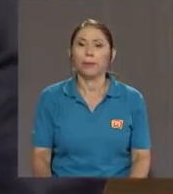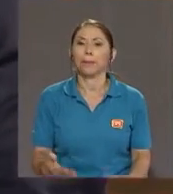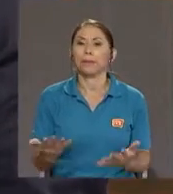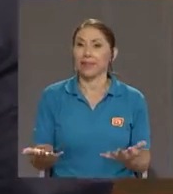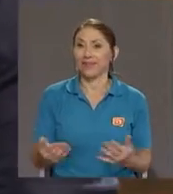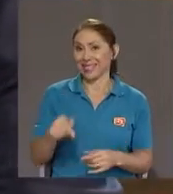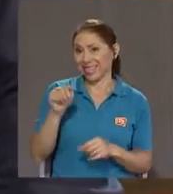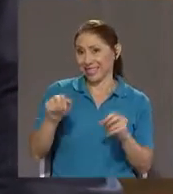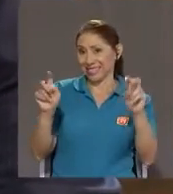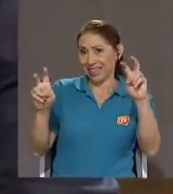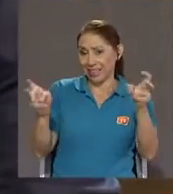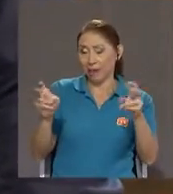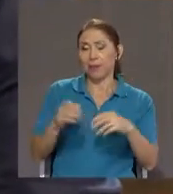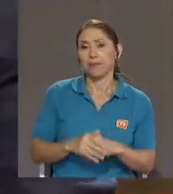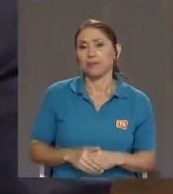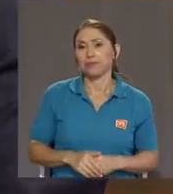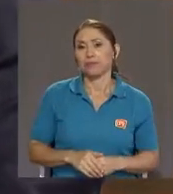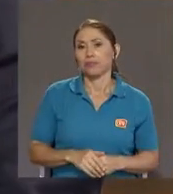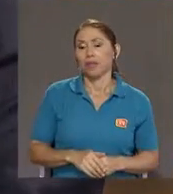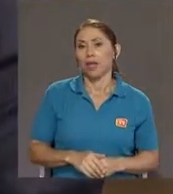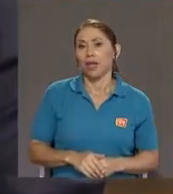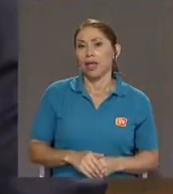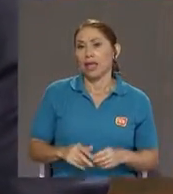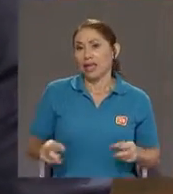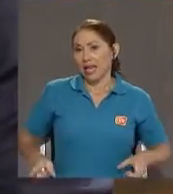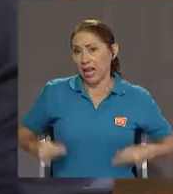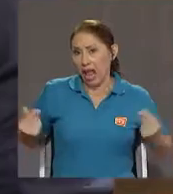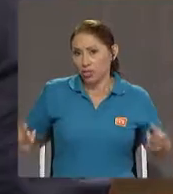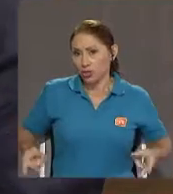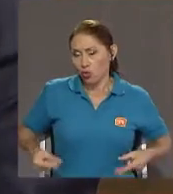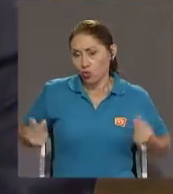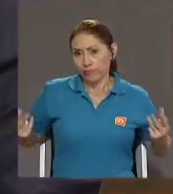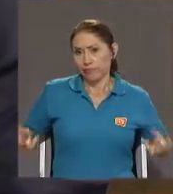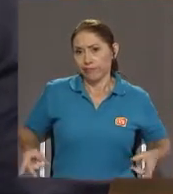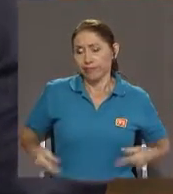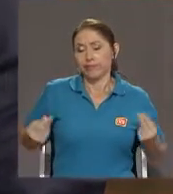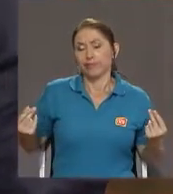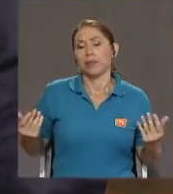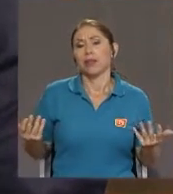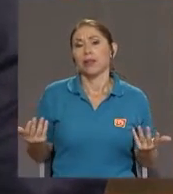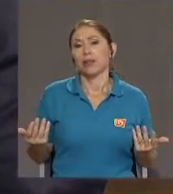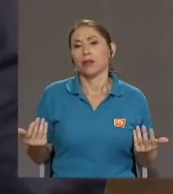En este tema, en este tema del gasto, yo tal vez